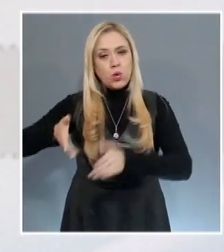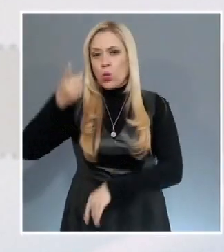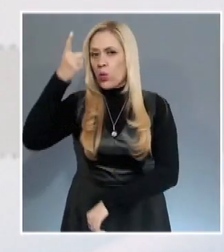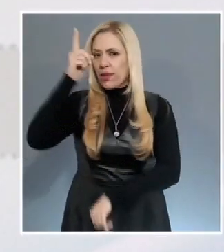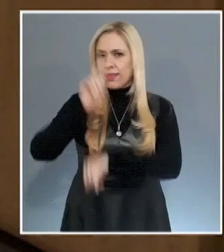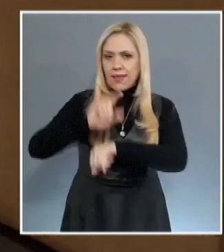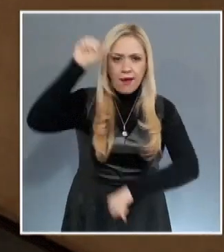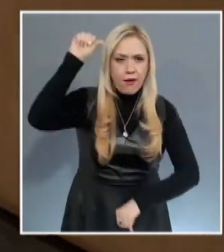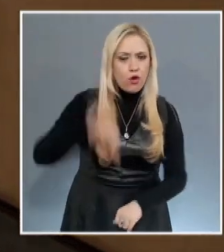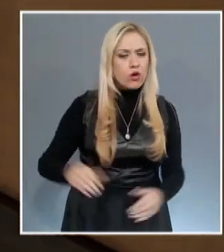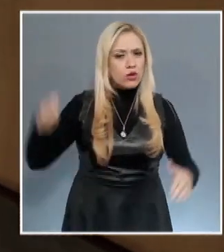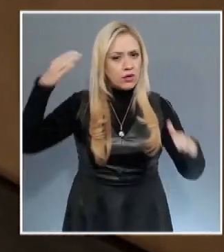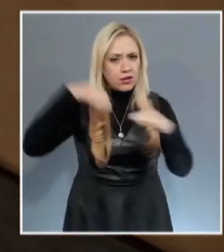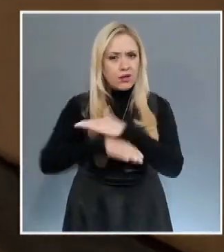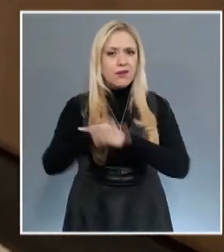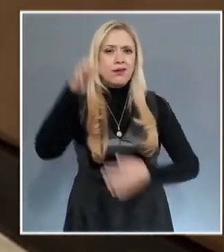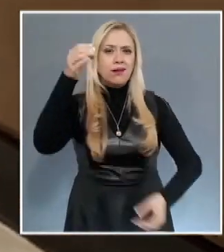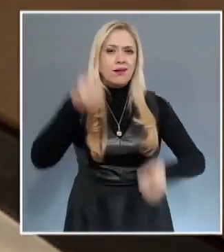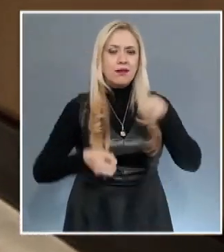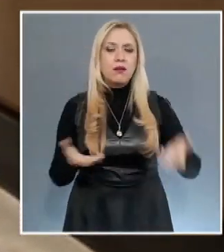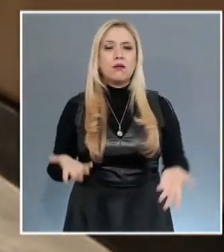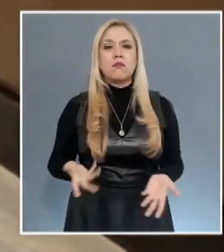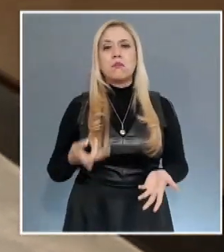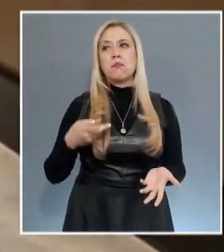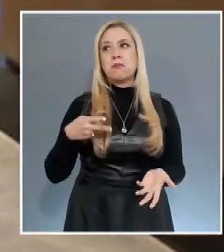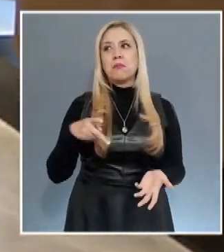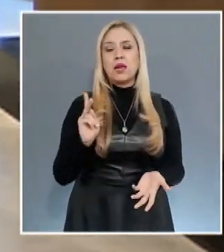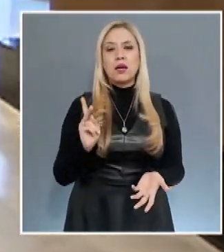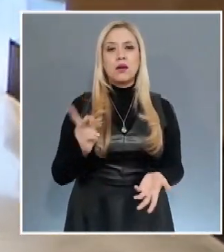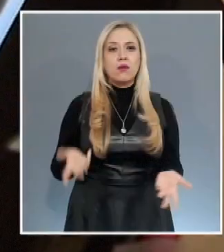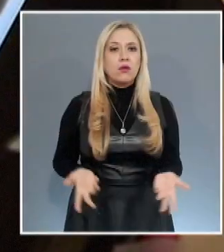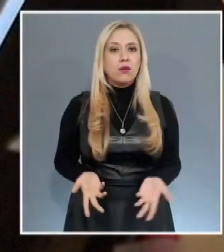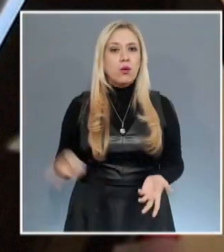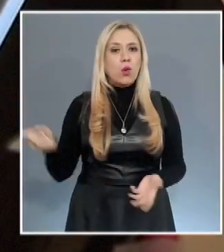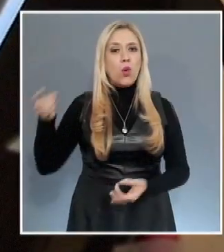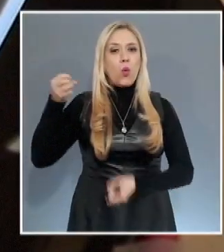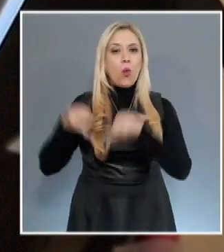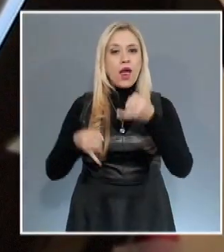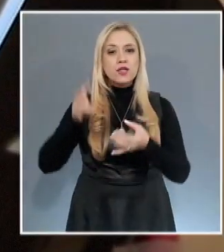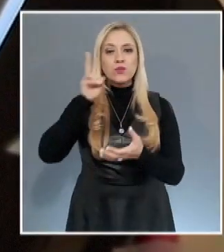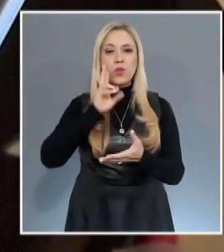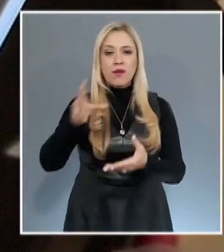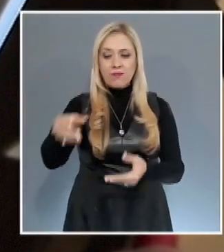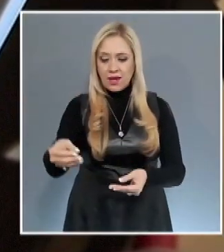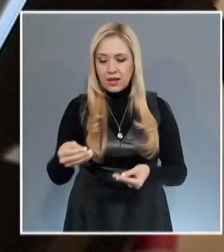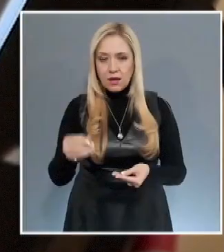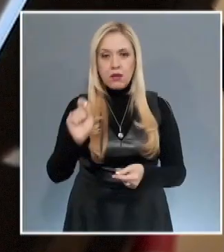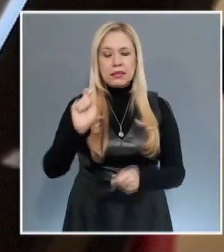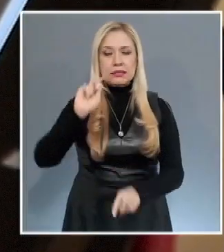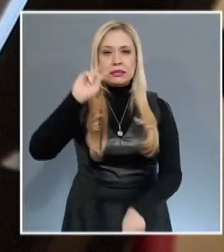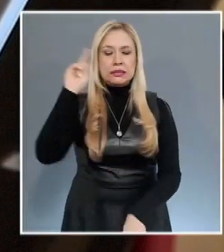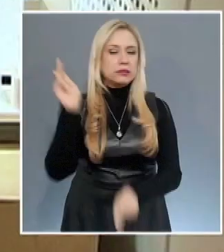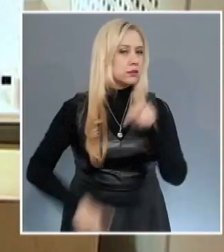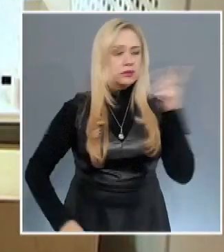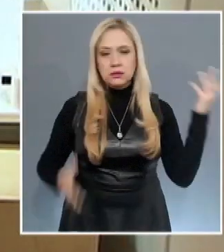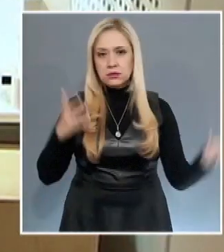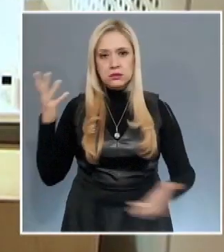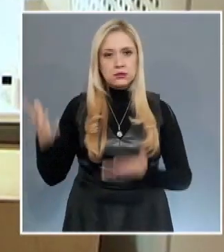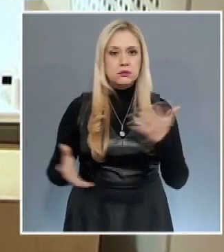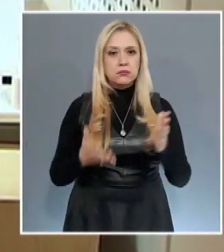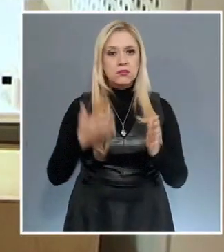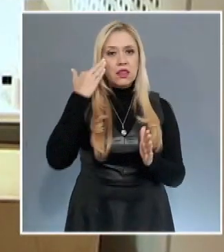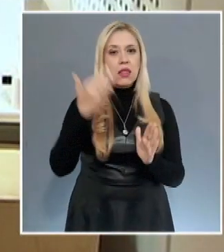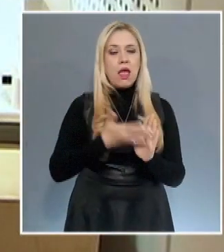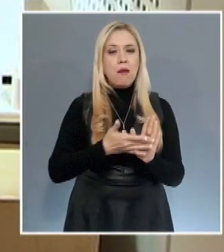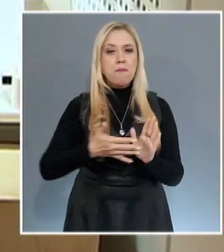este caso implica que la inmediación del juez con las pruebas se fragmentó Por el simple transcurso del tiempo para